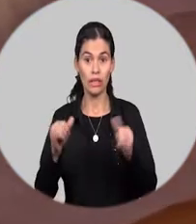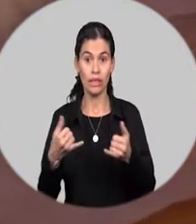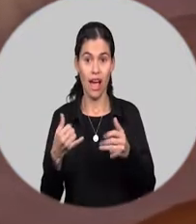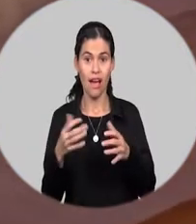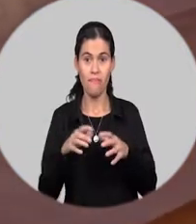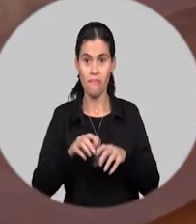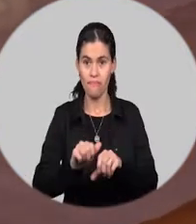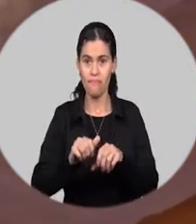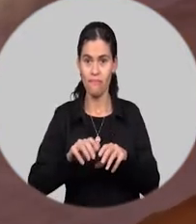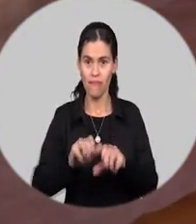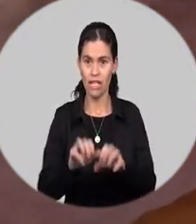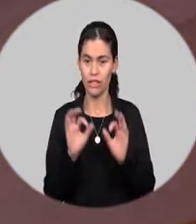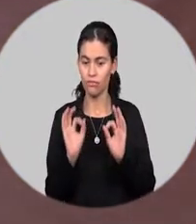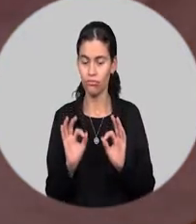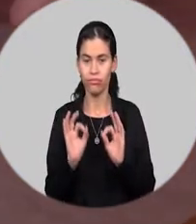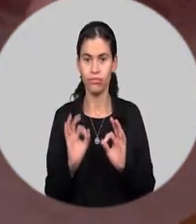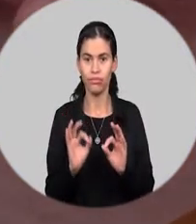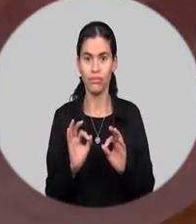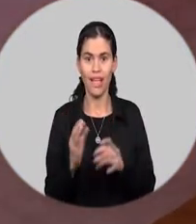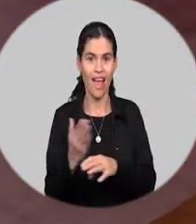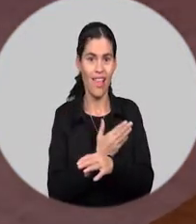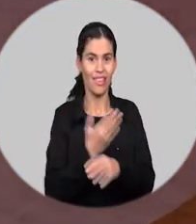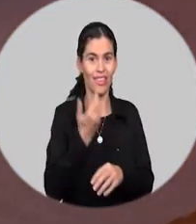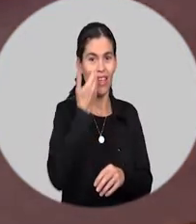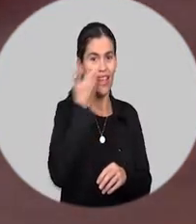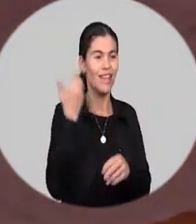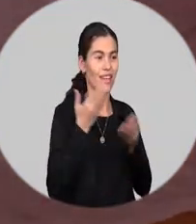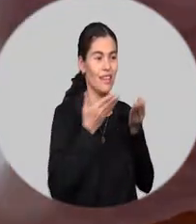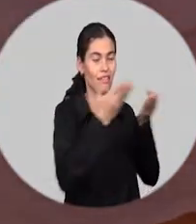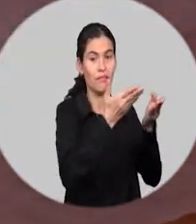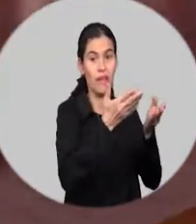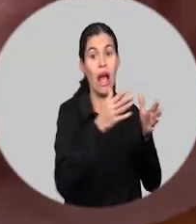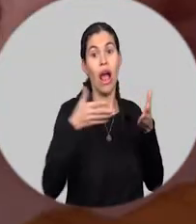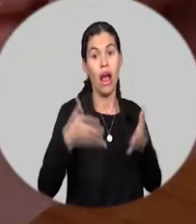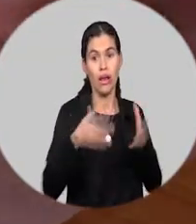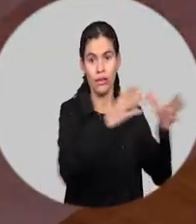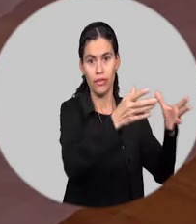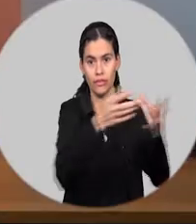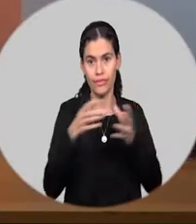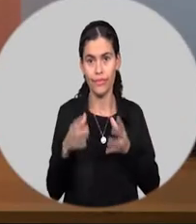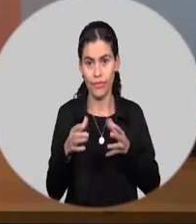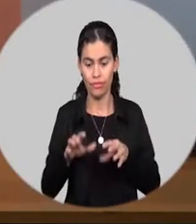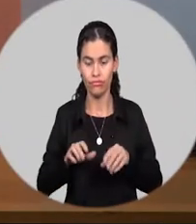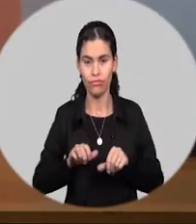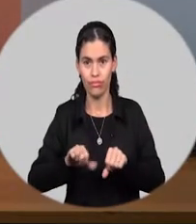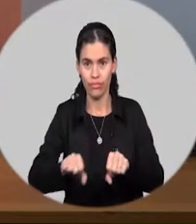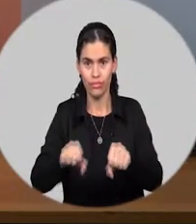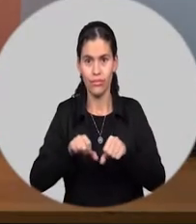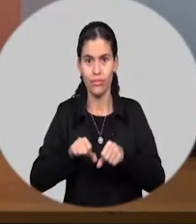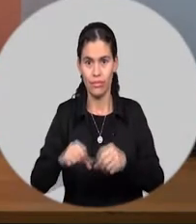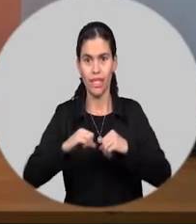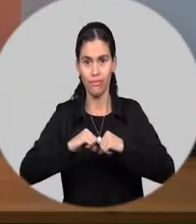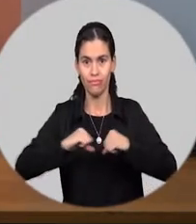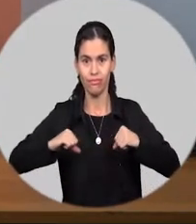Ya tenemos la masa previamente frizada. Ahora vamos a estirar